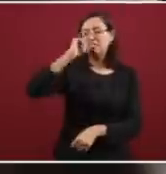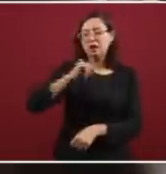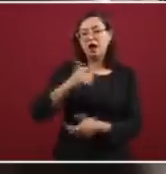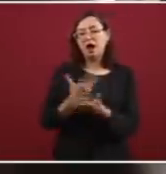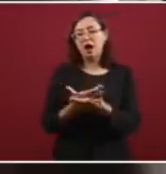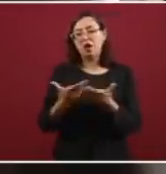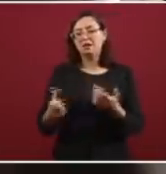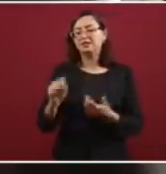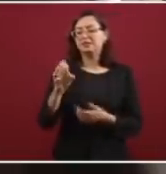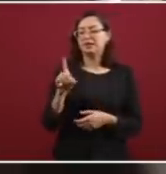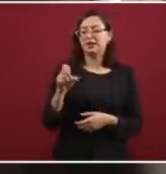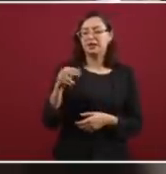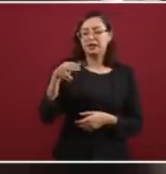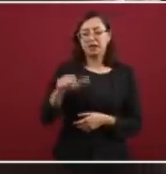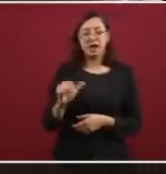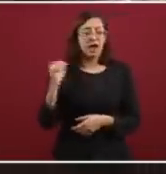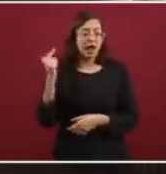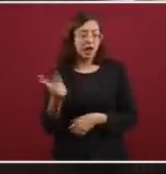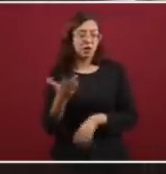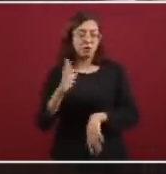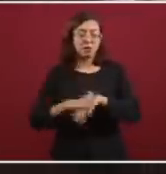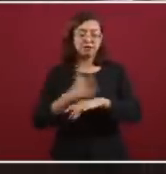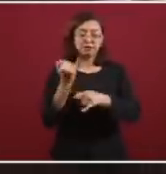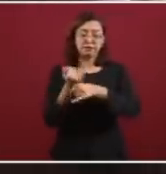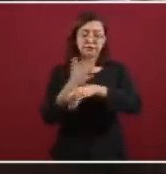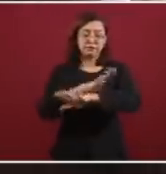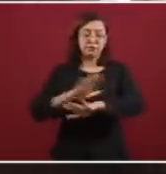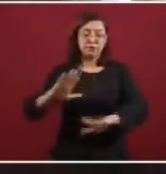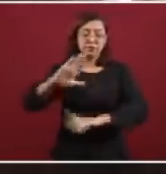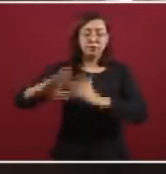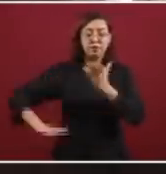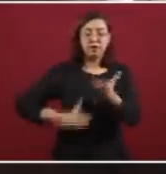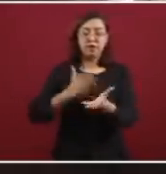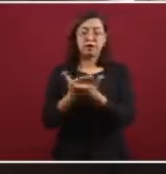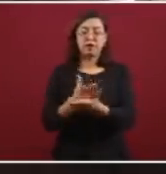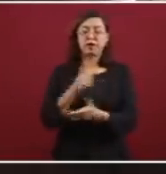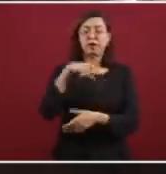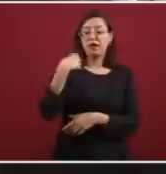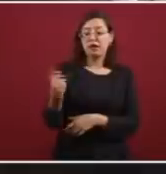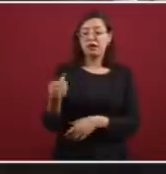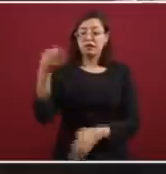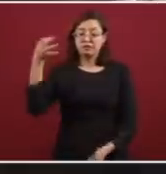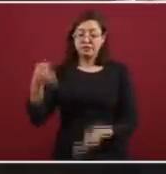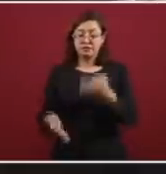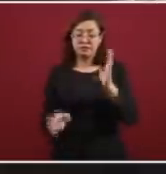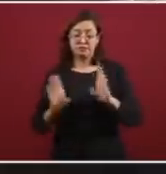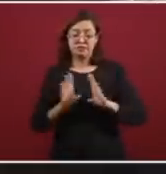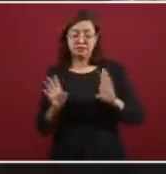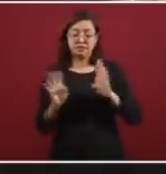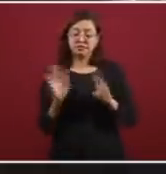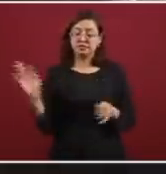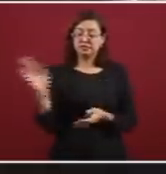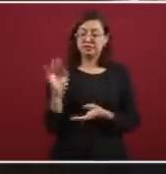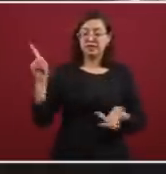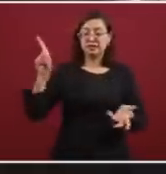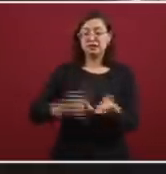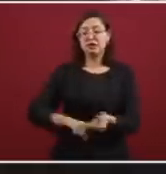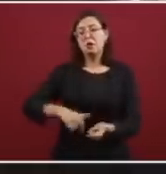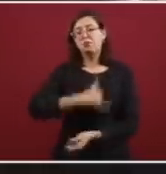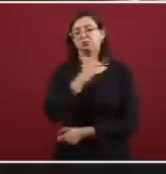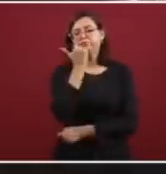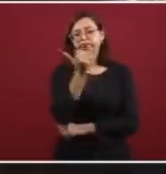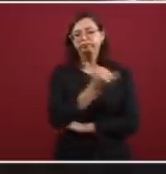Defensa Nacional ya le presentó el informe que haría la Fiscalía Militar sobre pues, posibles errores de